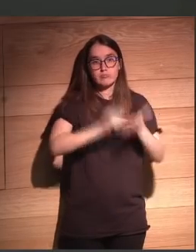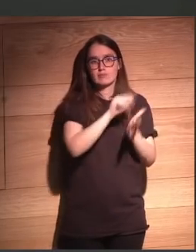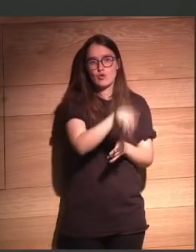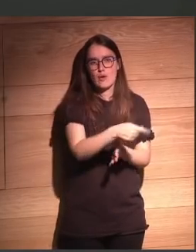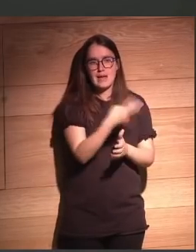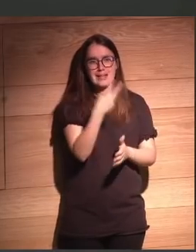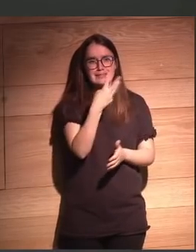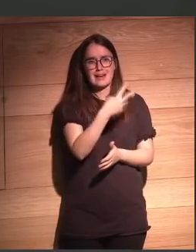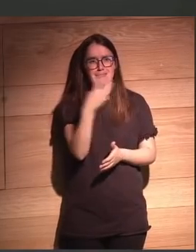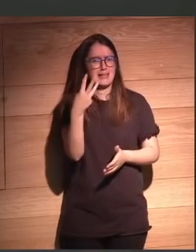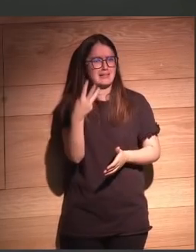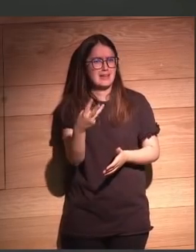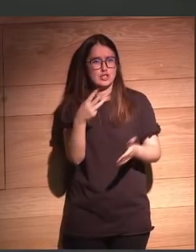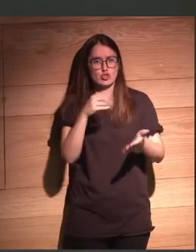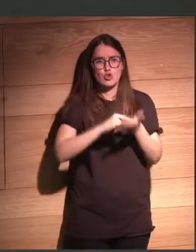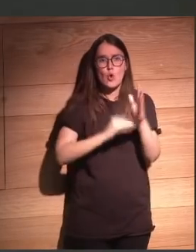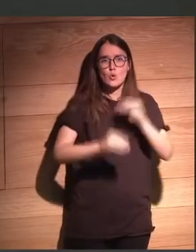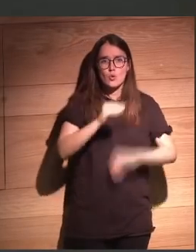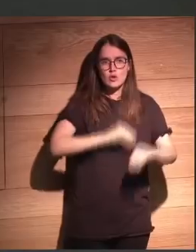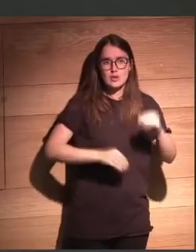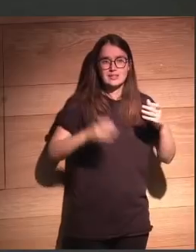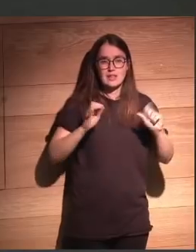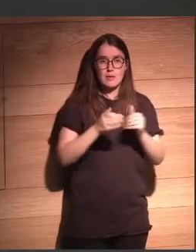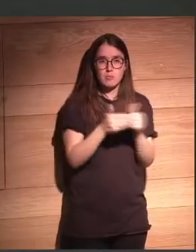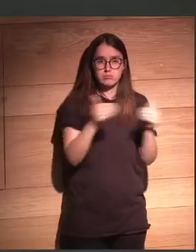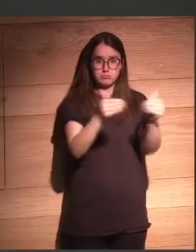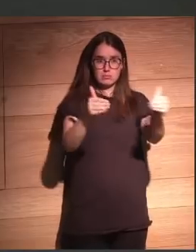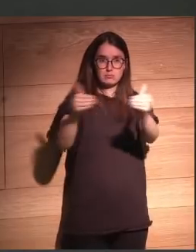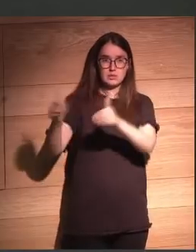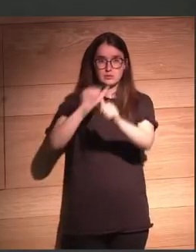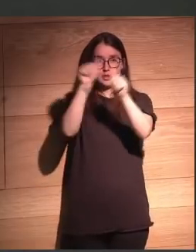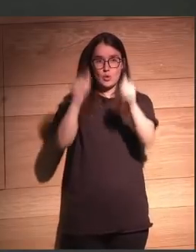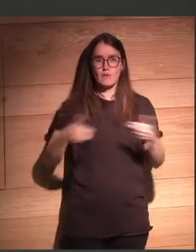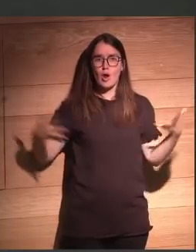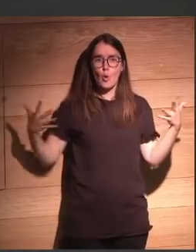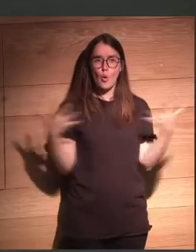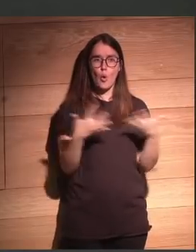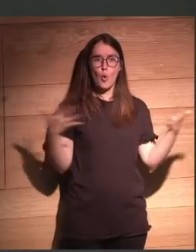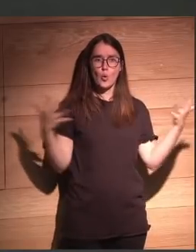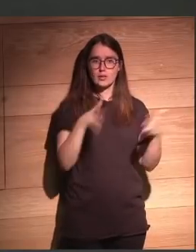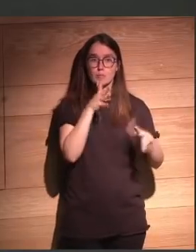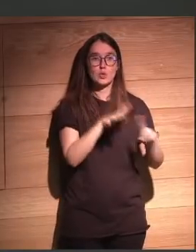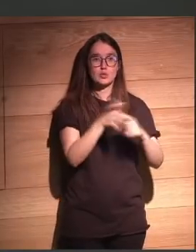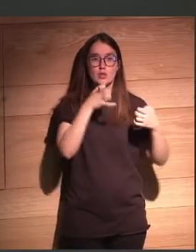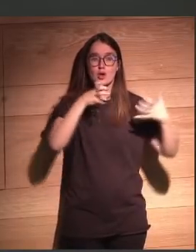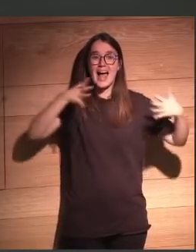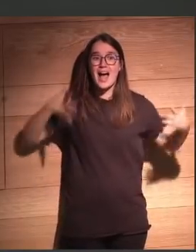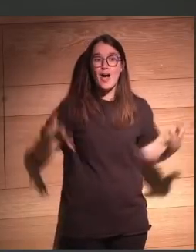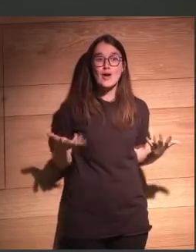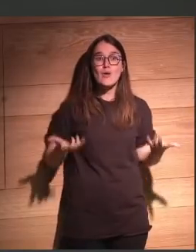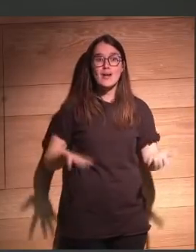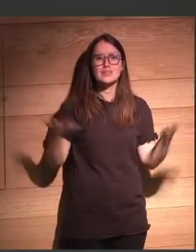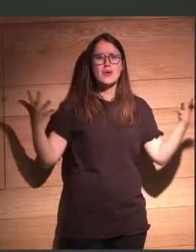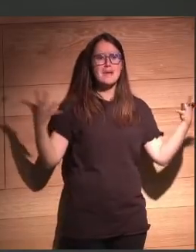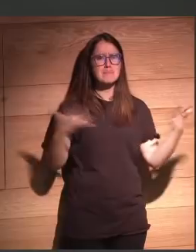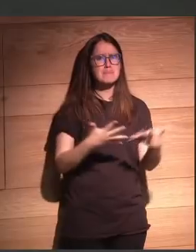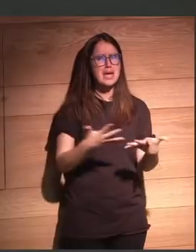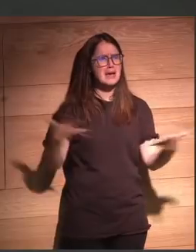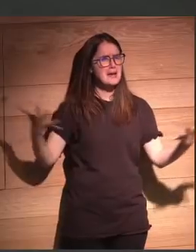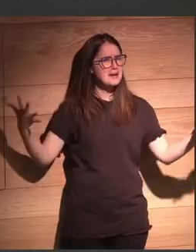Hay 33 soluciones que deberíamos de emprender de una manera urgente, porque la situación ahora mismo es de una